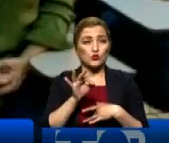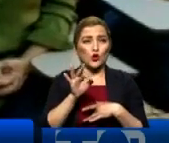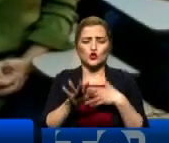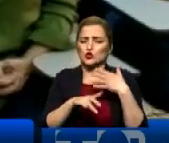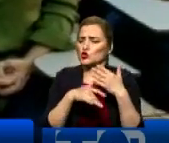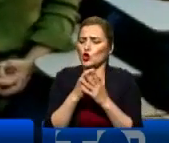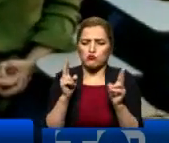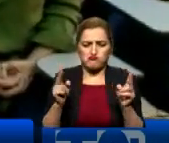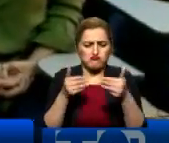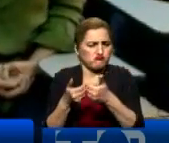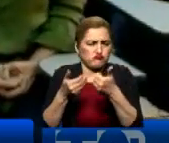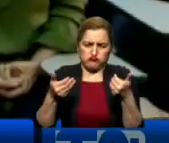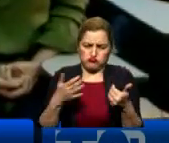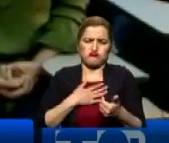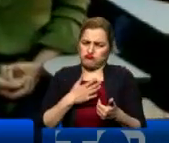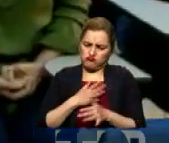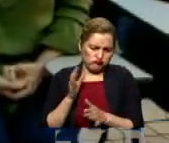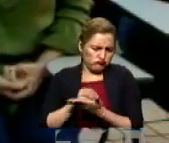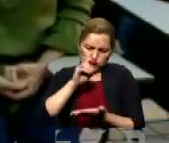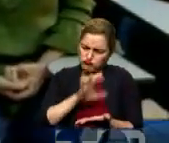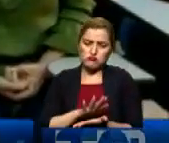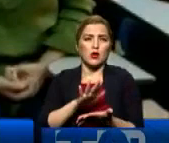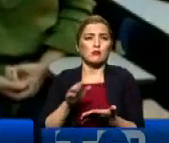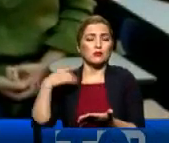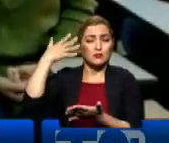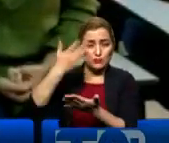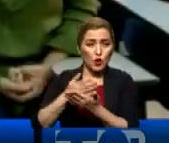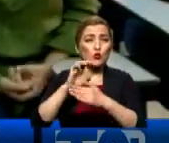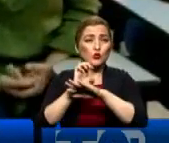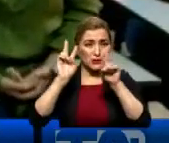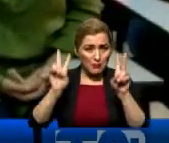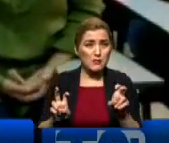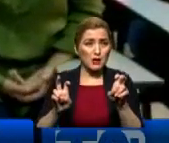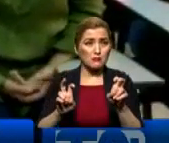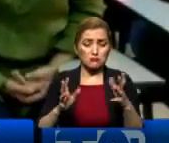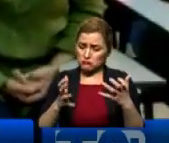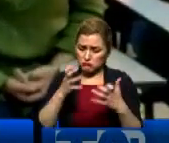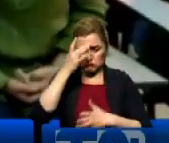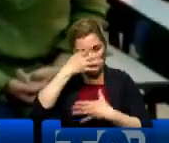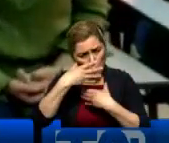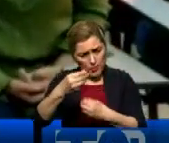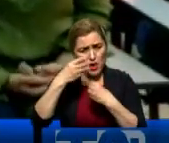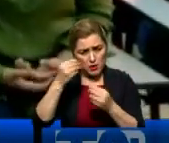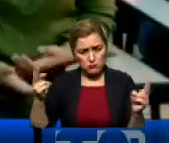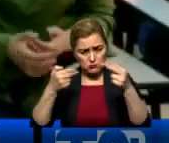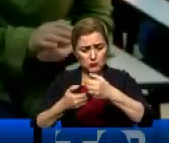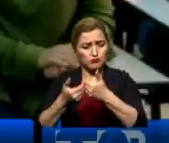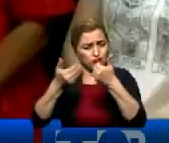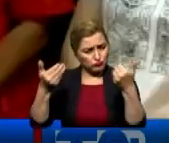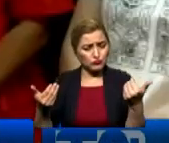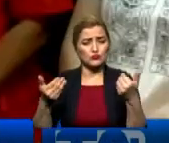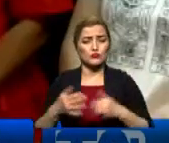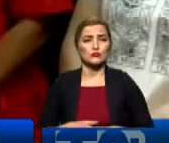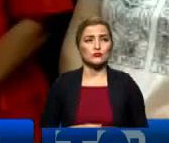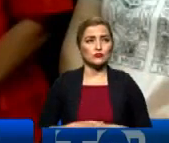tomado todas las medidas de prevención necesarias y cuando regresemos al país, estamos dispuestos a realizar nuestra cuarentena